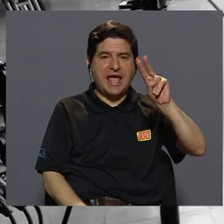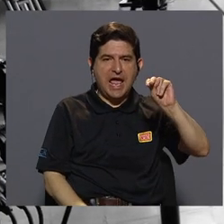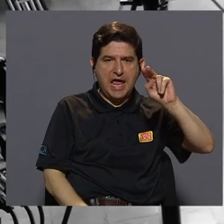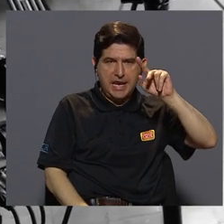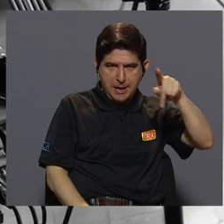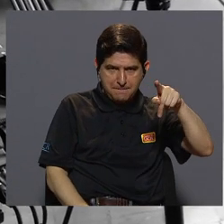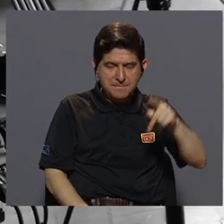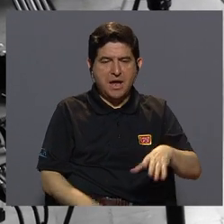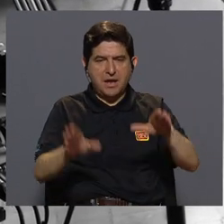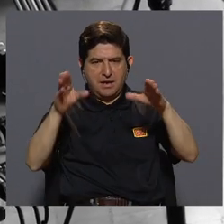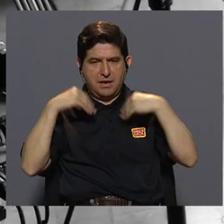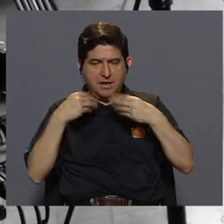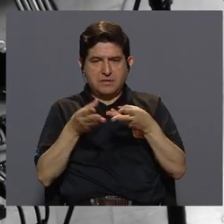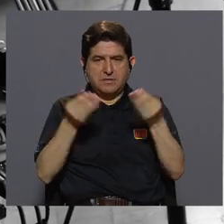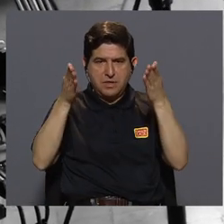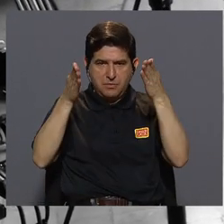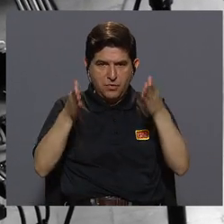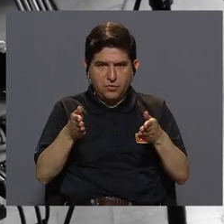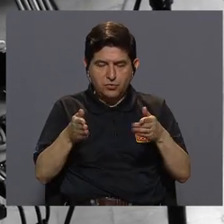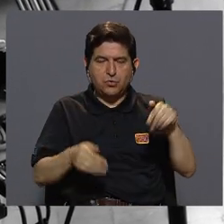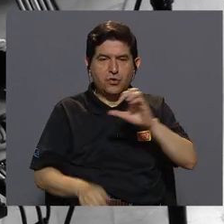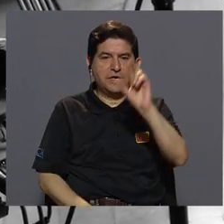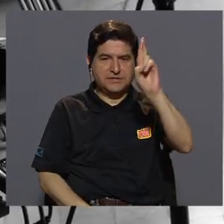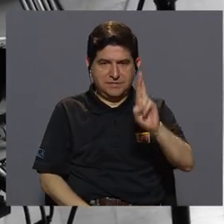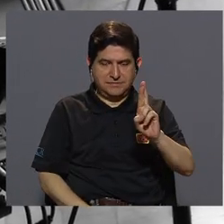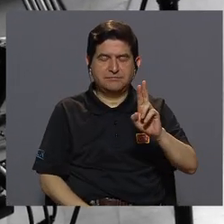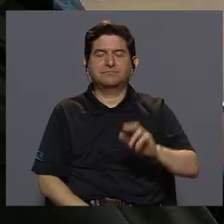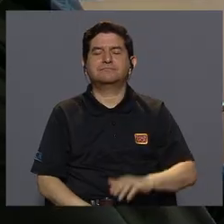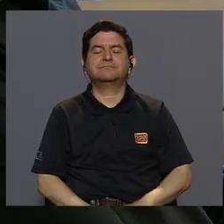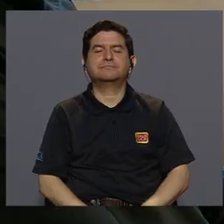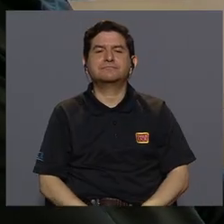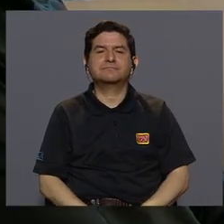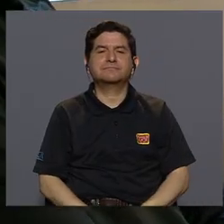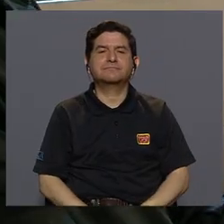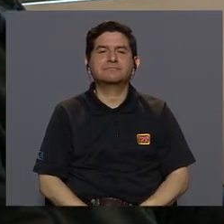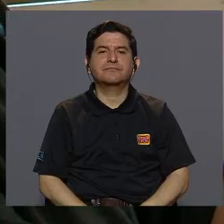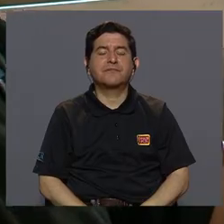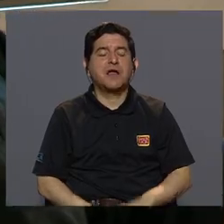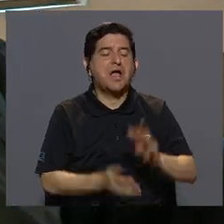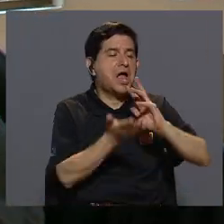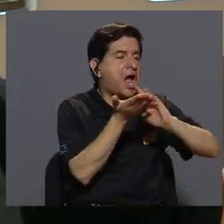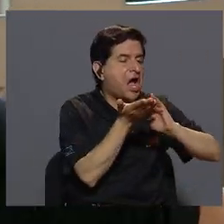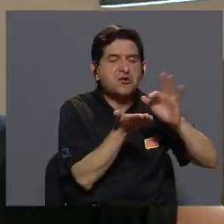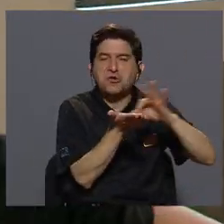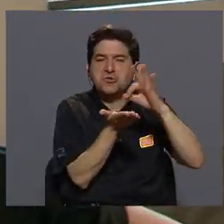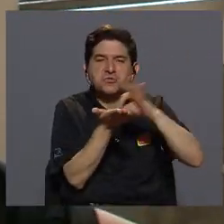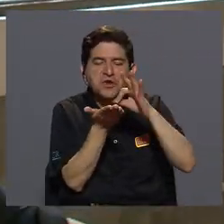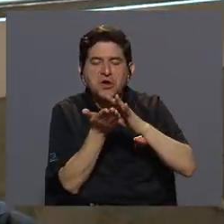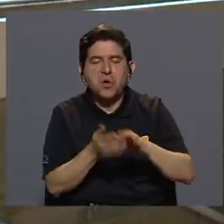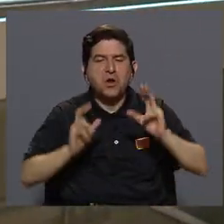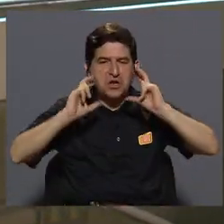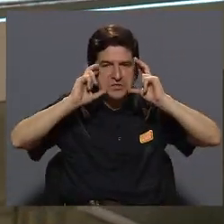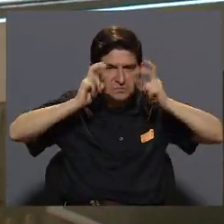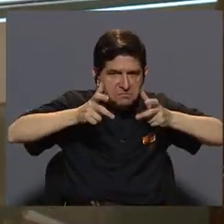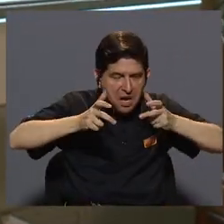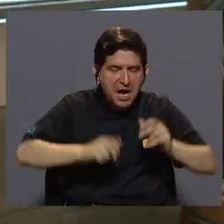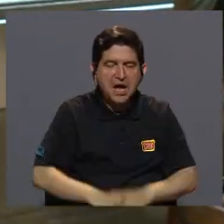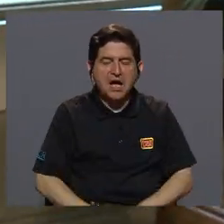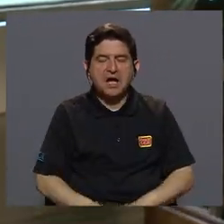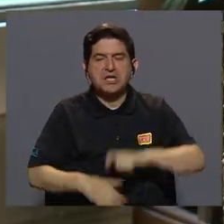el Consejo de Producción de producción costarricense, ¿verdad? Uh-huh. Arroz, frijoles,